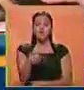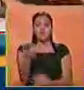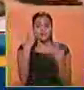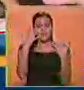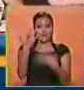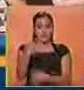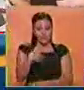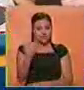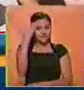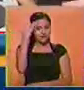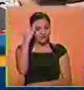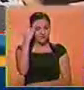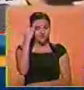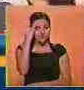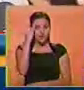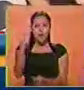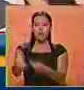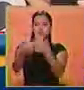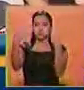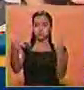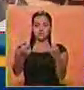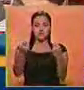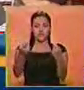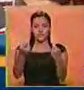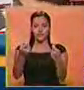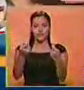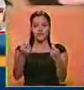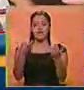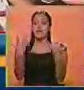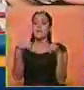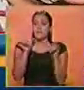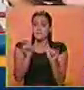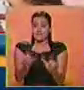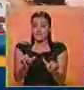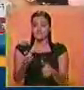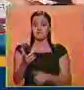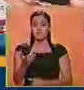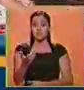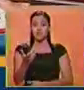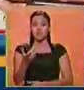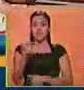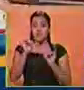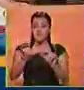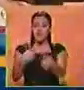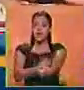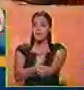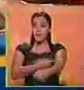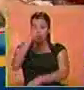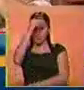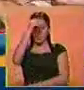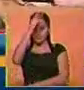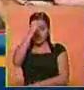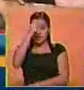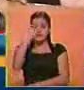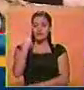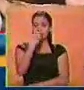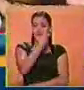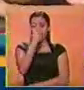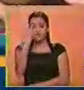pueden observar en medios impresos como Panorama, el mismo hermano de Rosales, visitado por el